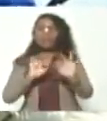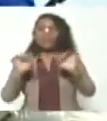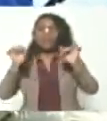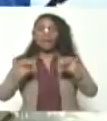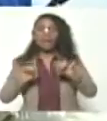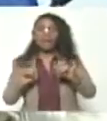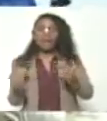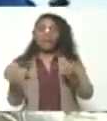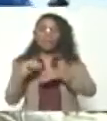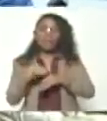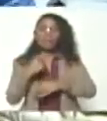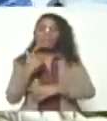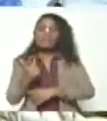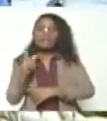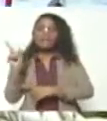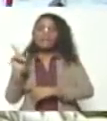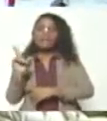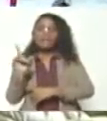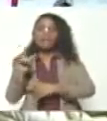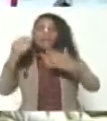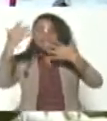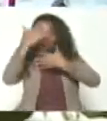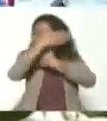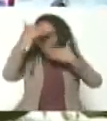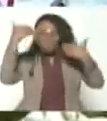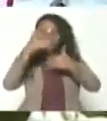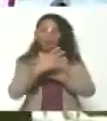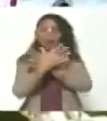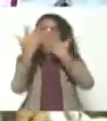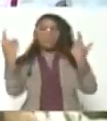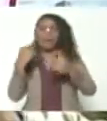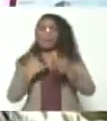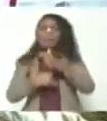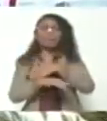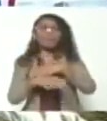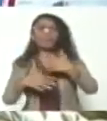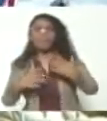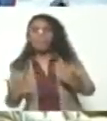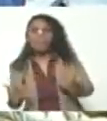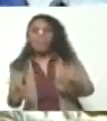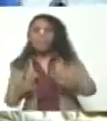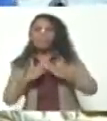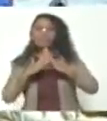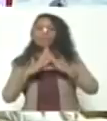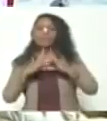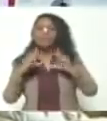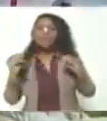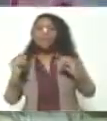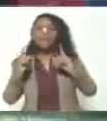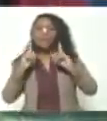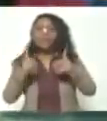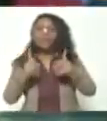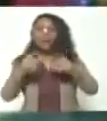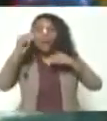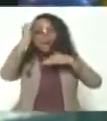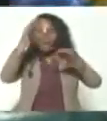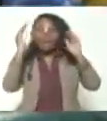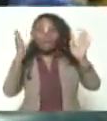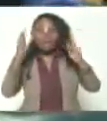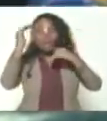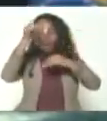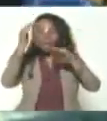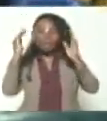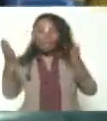cómplices decían DGCIM y FAES, para pasar todas las alcabalas. Alerta, alerta,